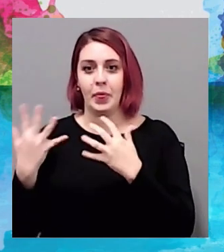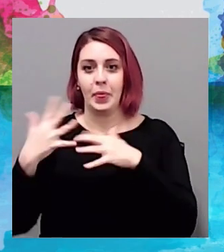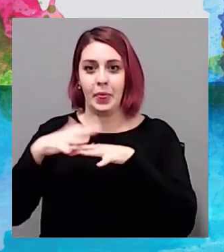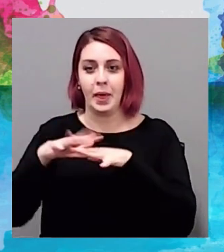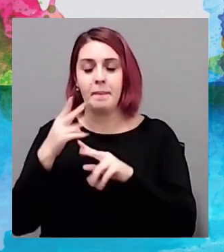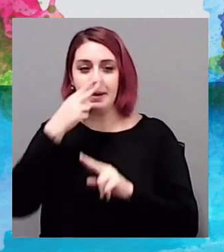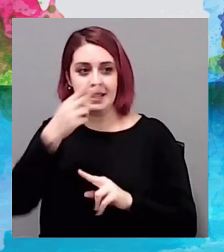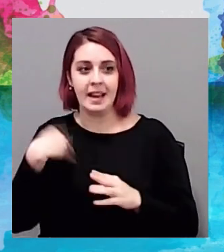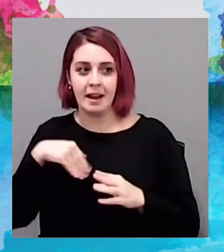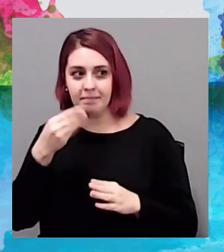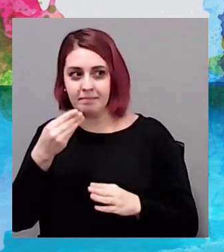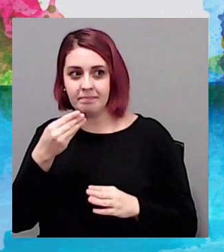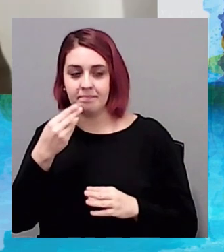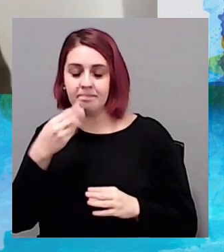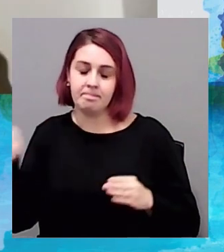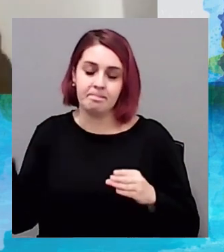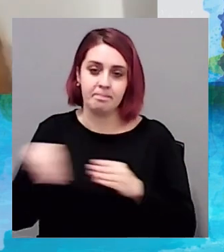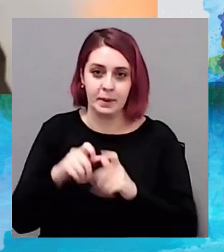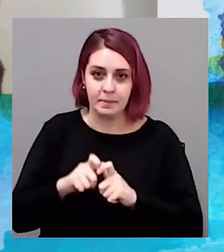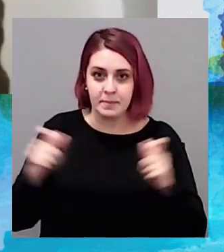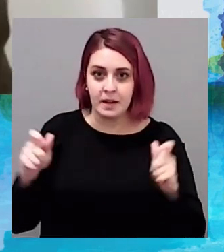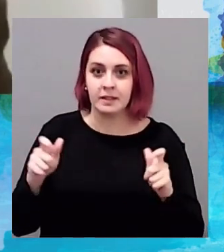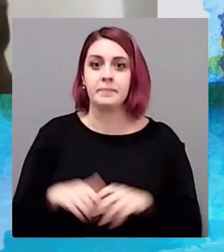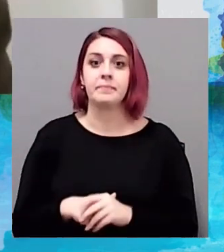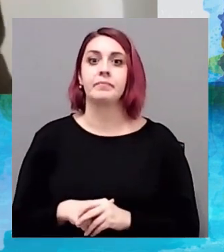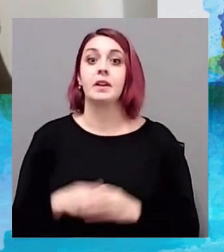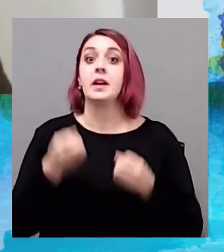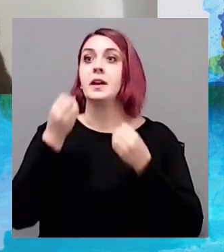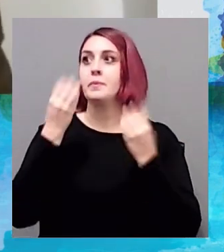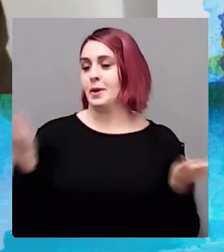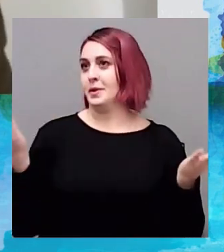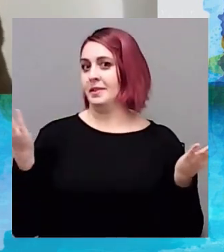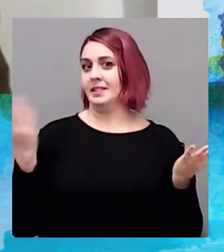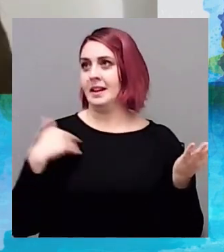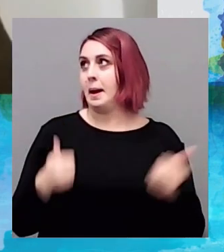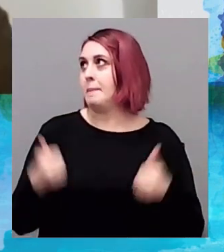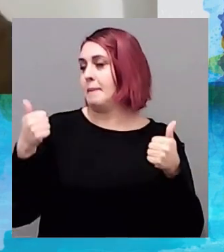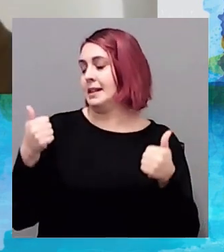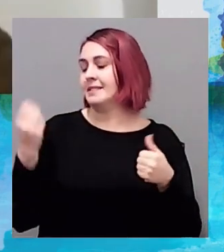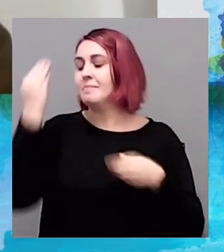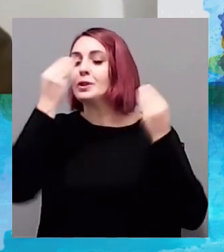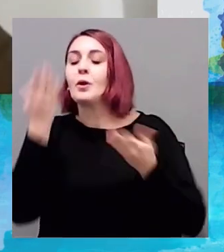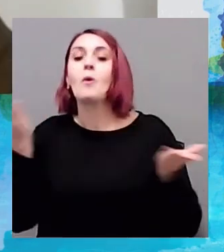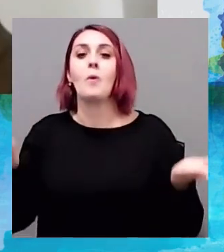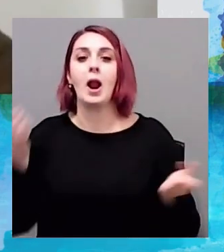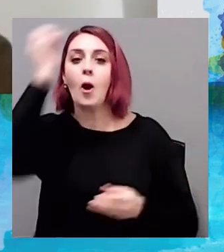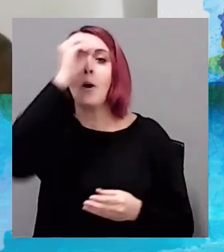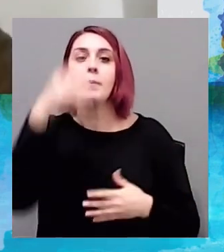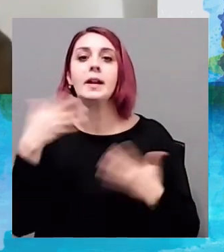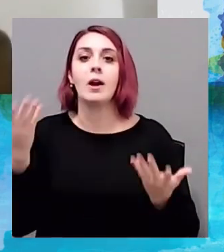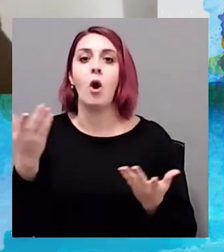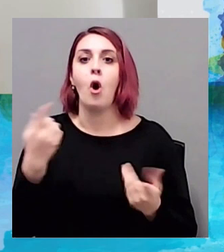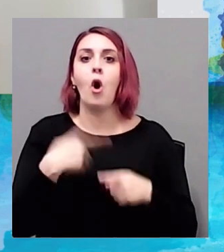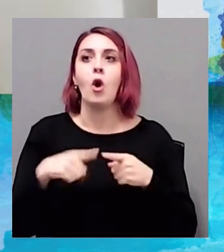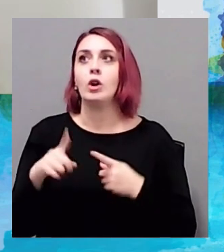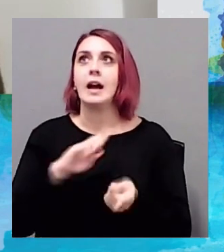visitas. Cada vez el museo se abre más. Y bueno, ¿qué más? ¿Qué más? ¿Qué pensáis más? ¿Con qué contamos o qué todavía tenemos que